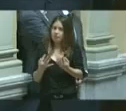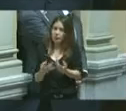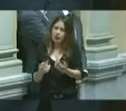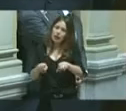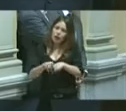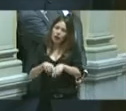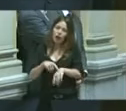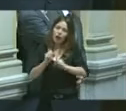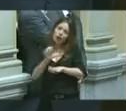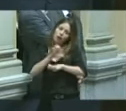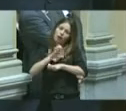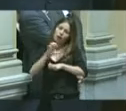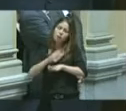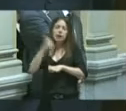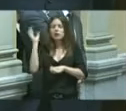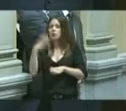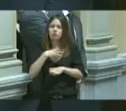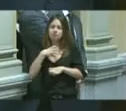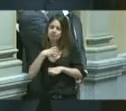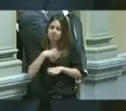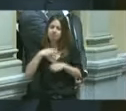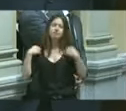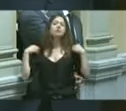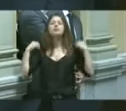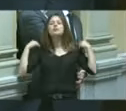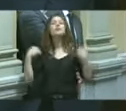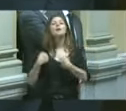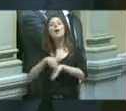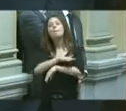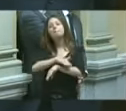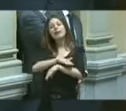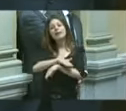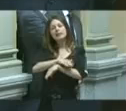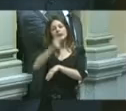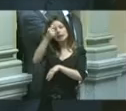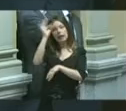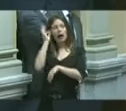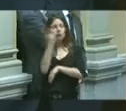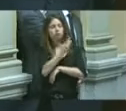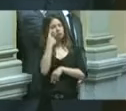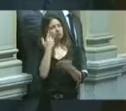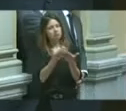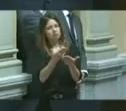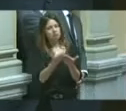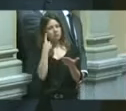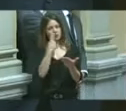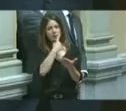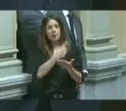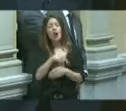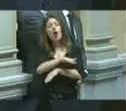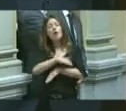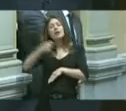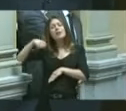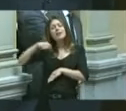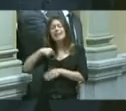tiempos muertos. Me permito hacer una promesa, con la ministra y el ministro por testigos. El Gobierno que presida será garantía de que